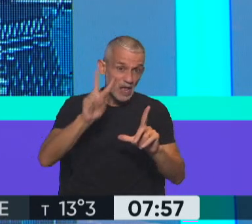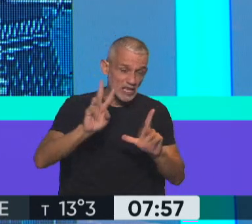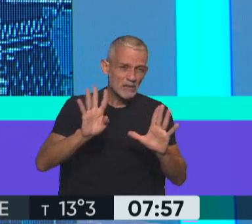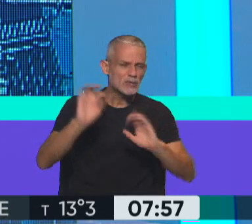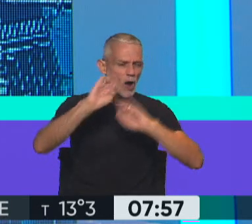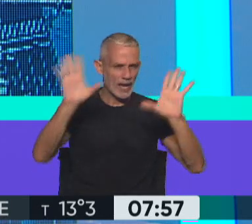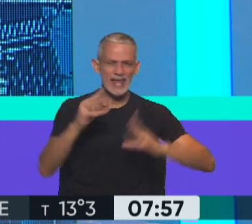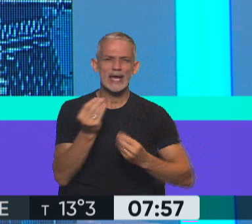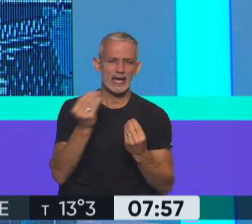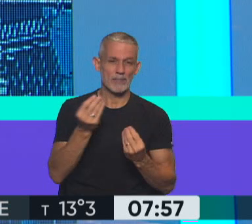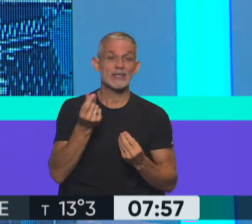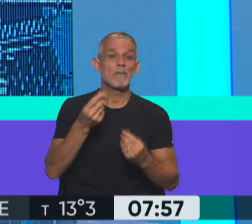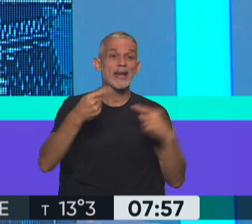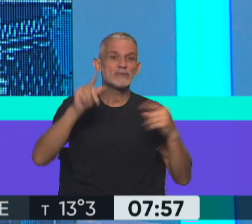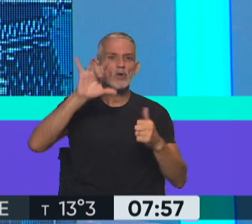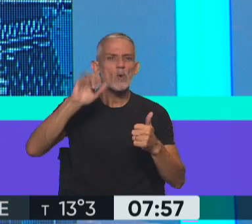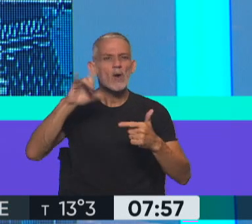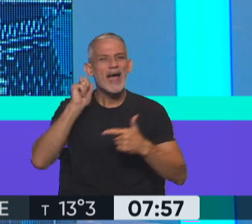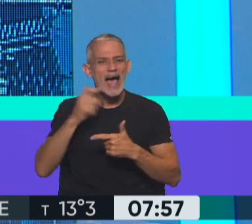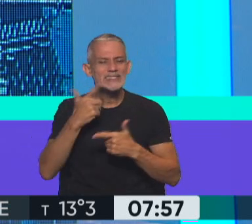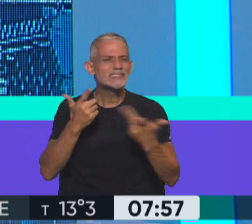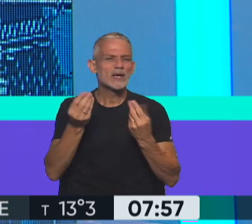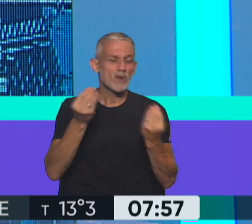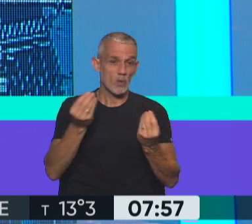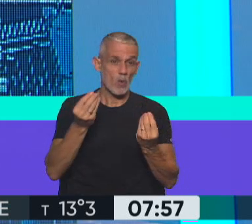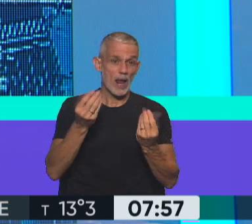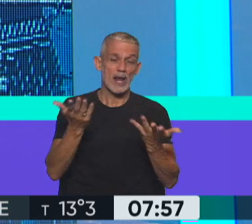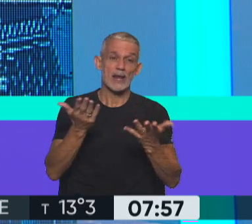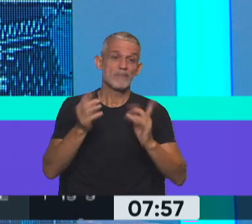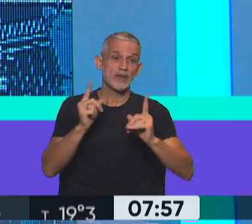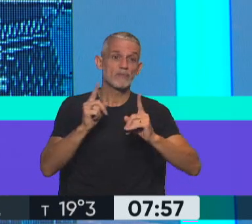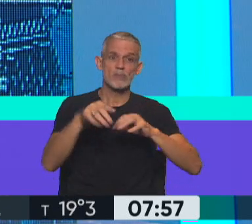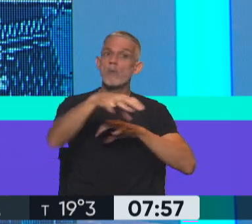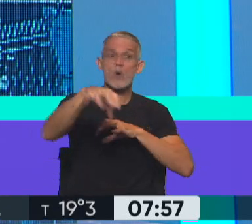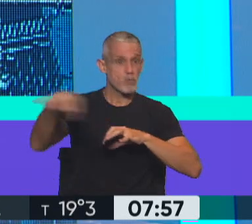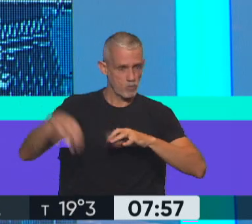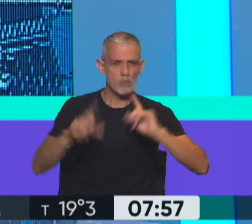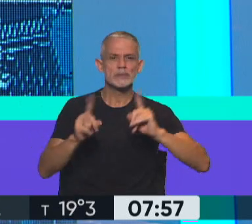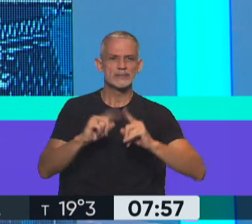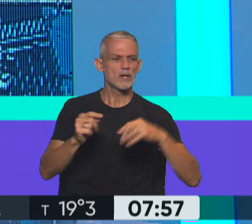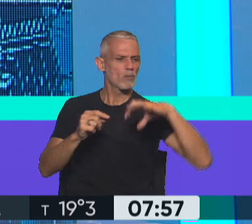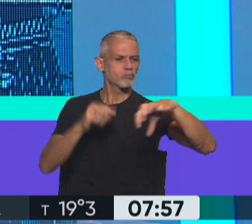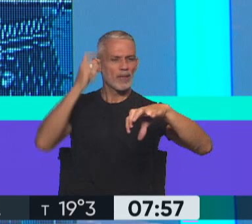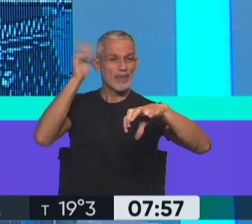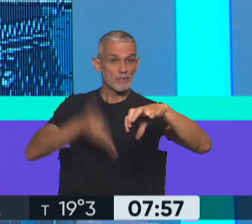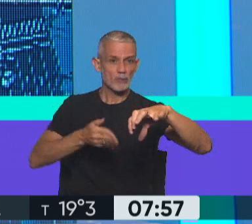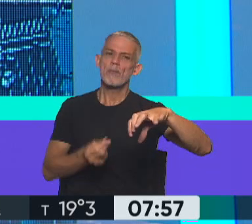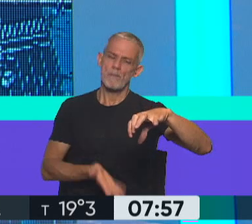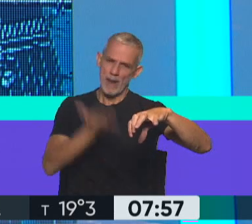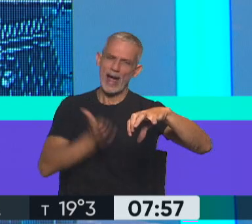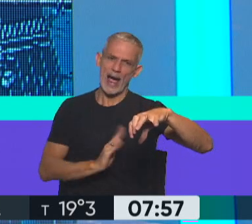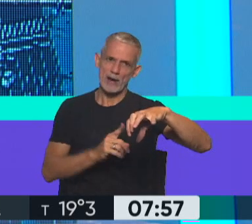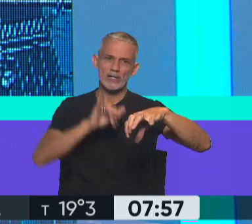entonces qué va a pasar con las tarifas, lo que va a ocurrir va a seguir. Sigue la segmentación, dijo, para el 10% de la población va a